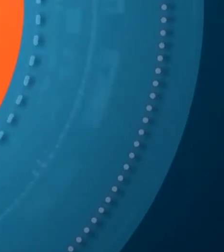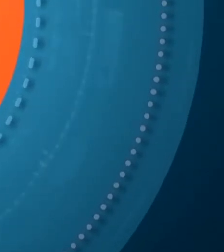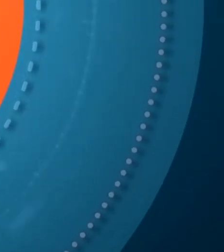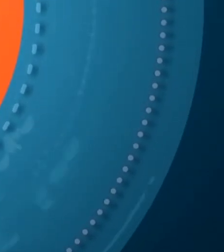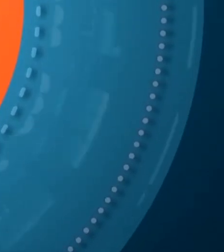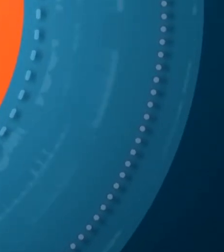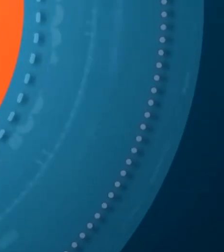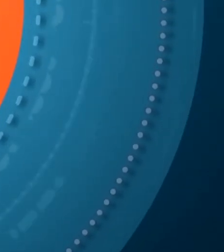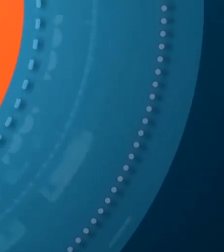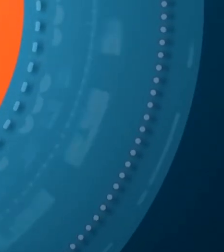¡Gracias!